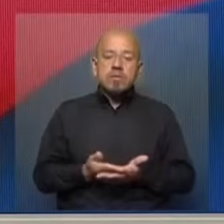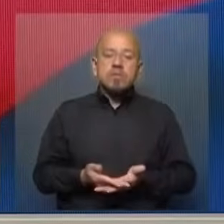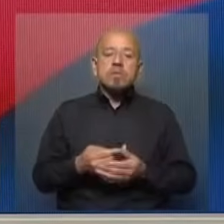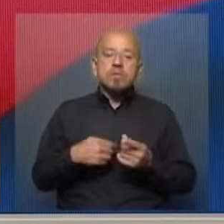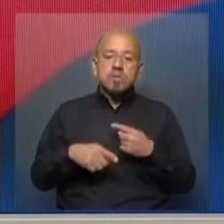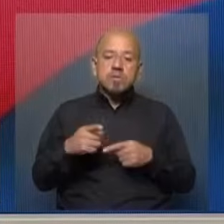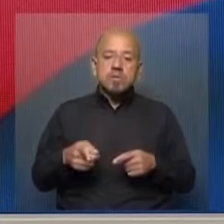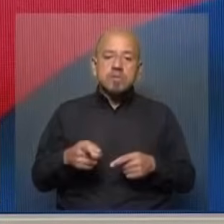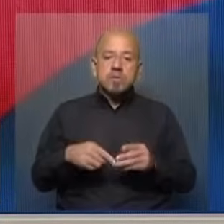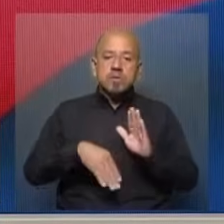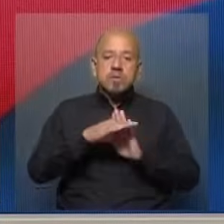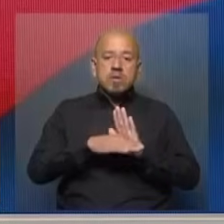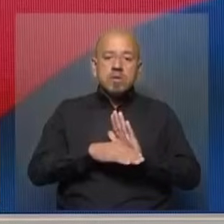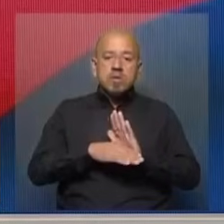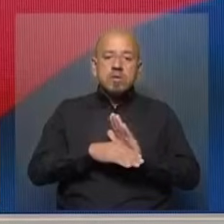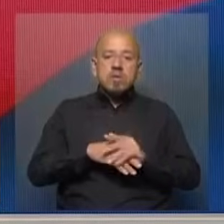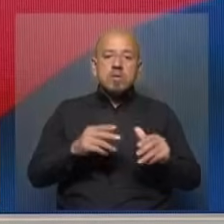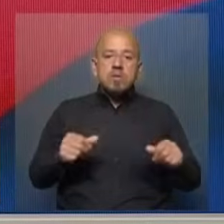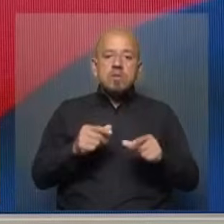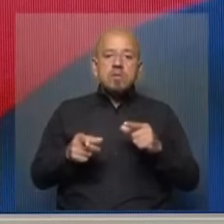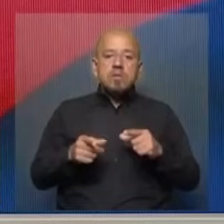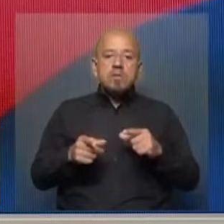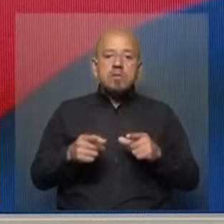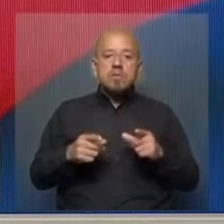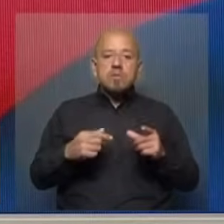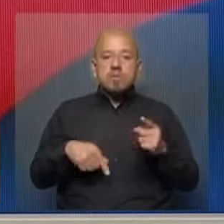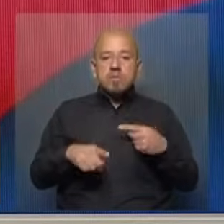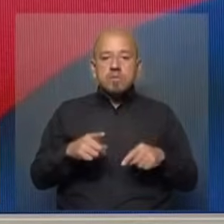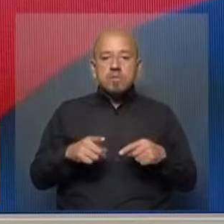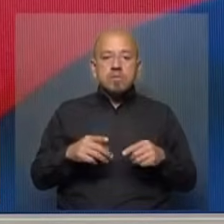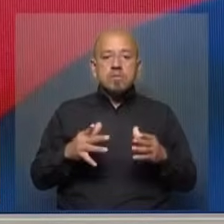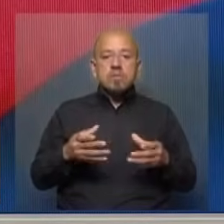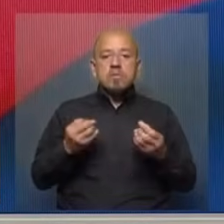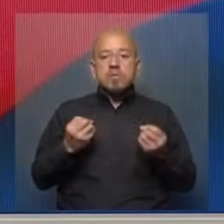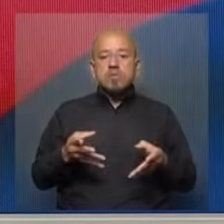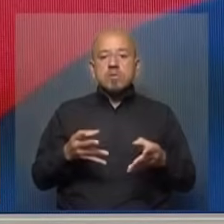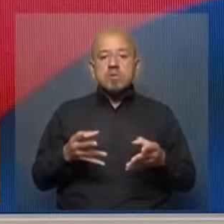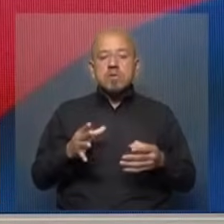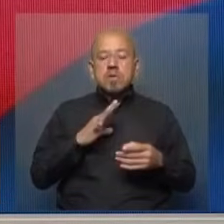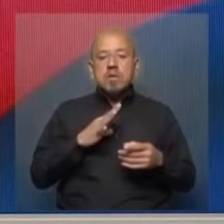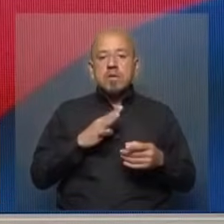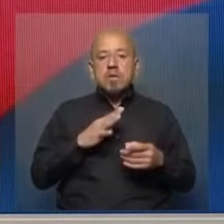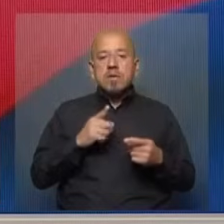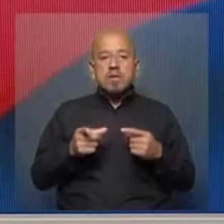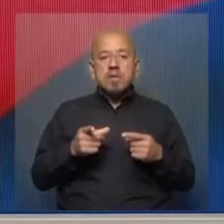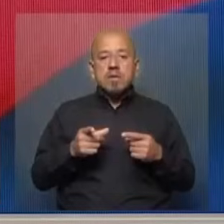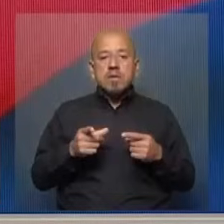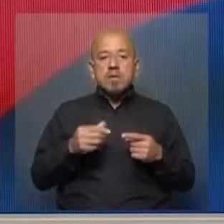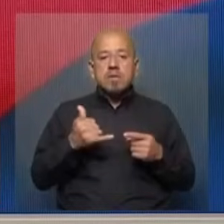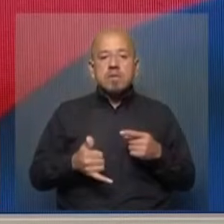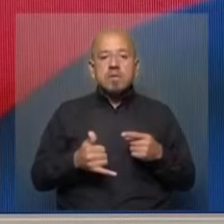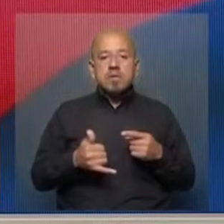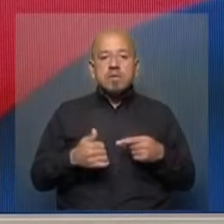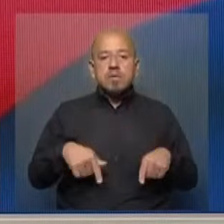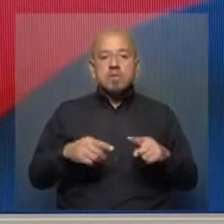sea que ese es el programa que vamos a llevar adelante. Más allá de eso, por eso te decía que hay una acción de tener acciones